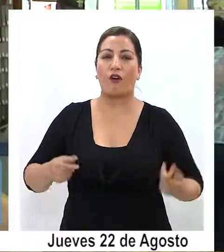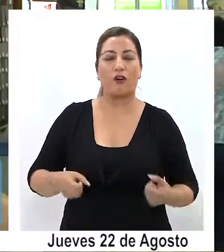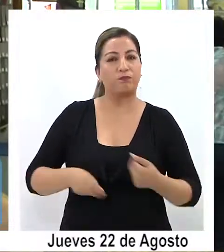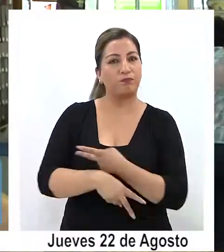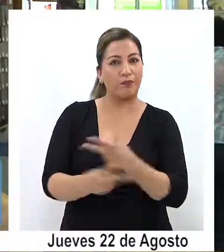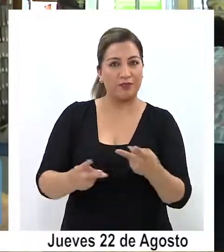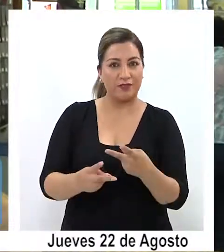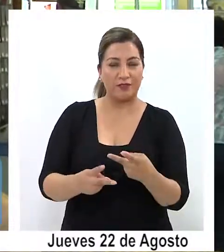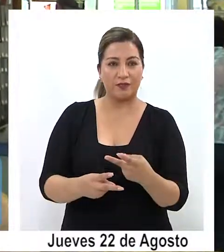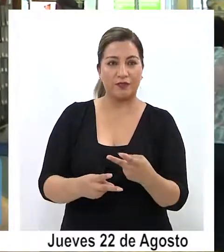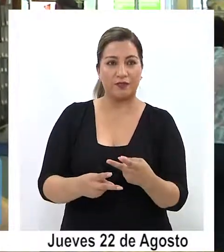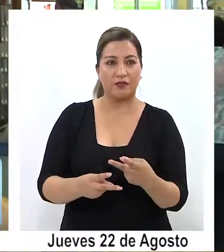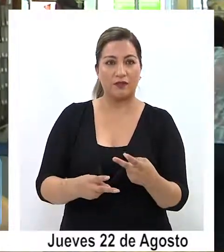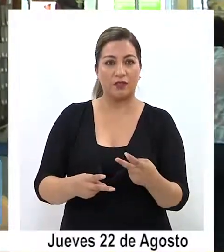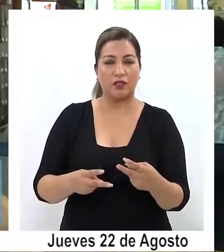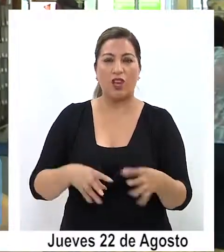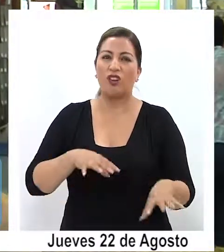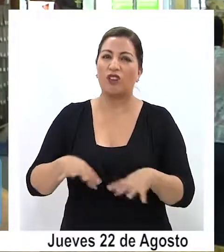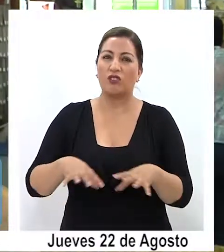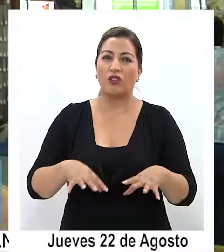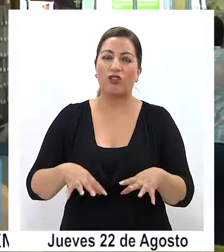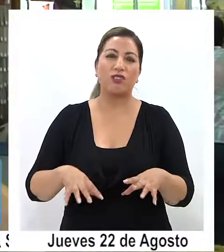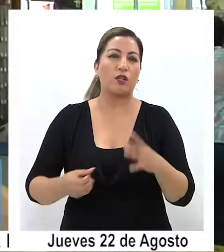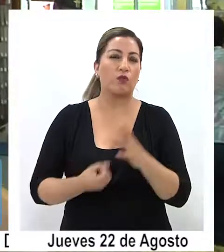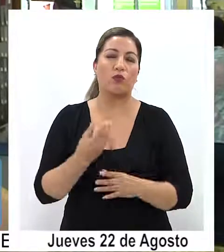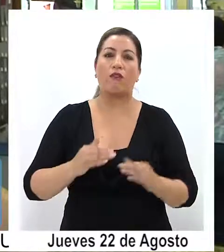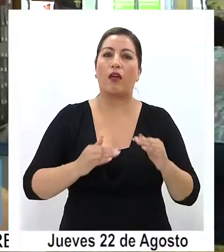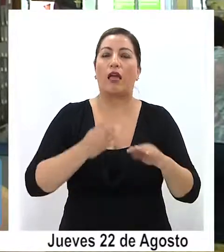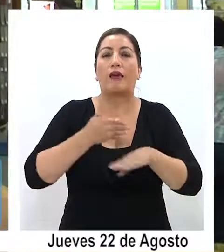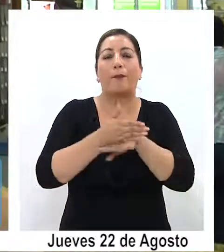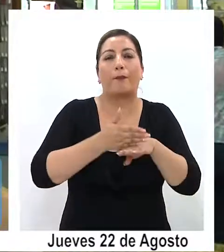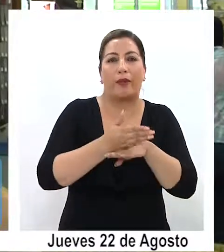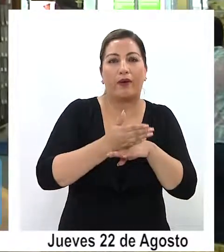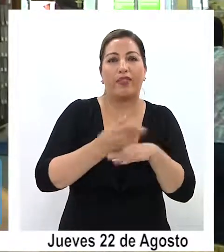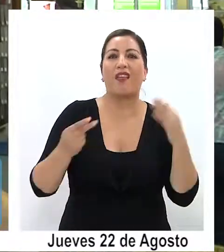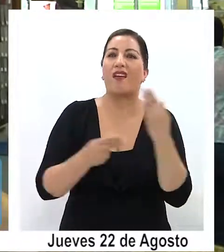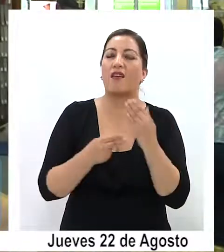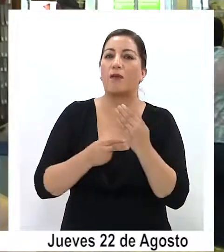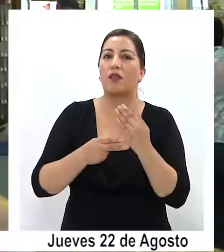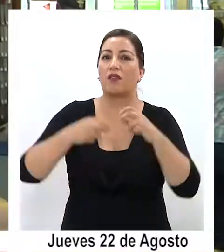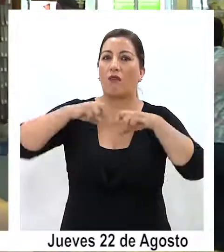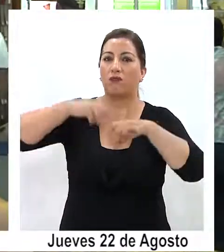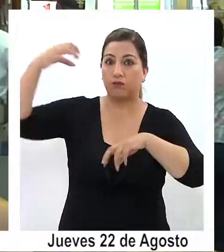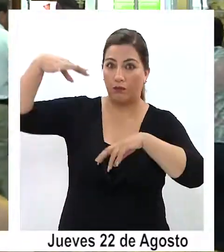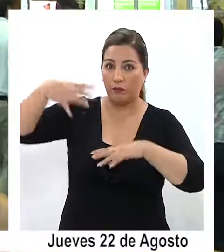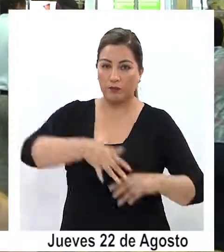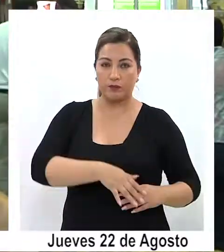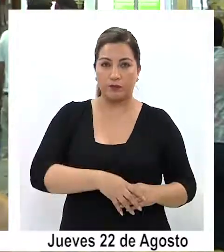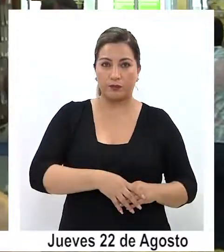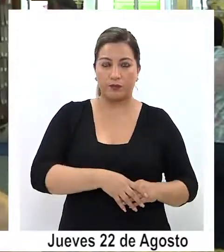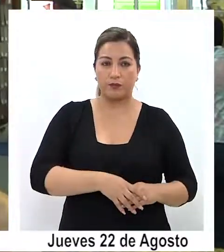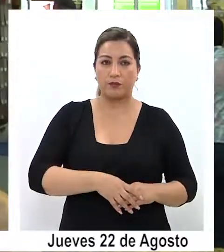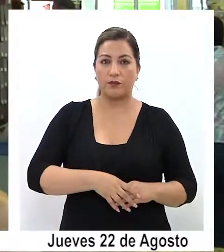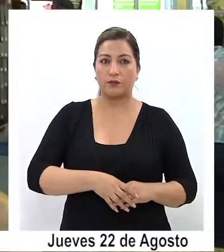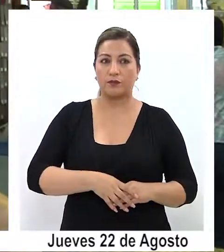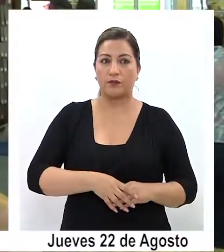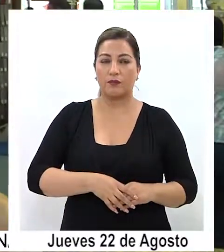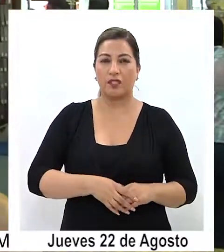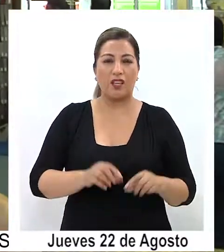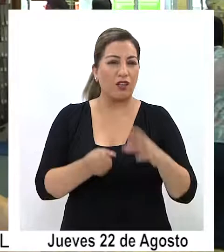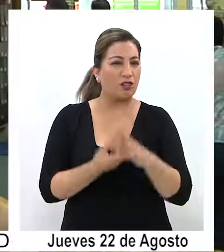tenemos harta innovación en soluciones de hogar, de carpintería, de herramientas eléctricas, innovaciones de